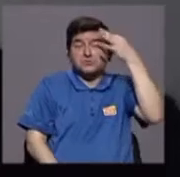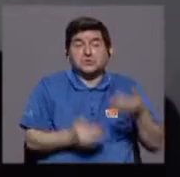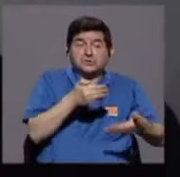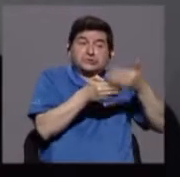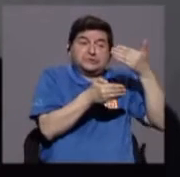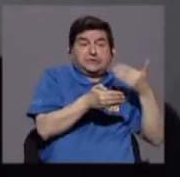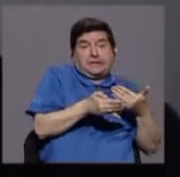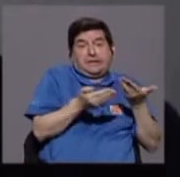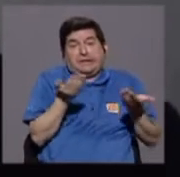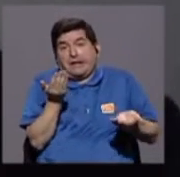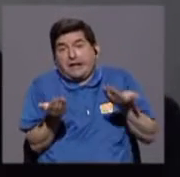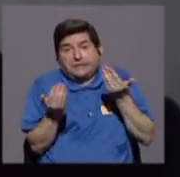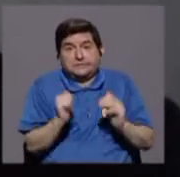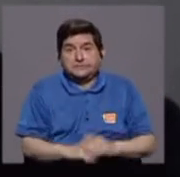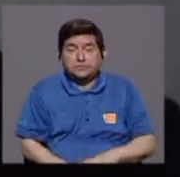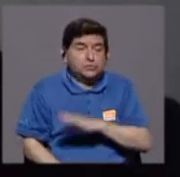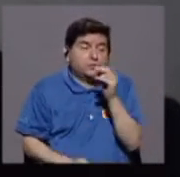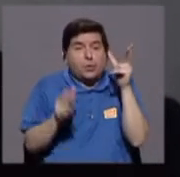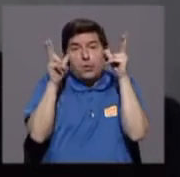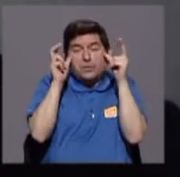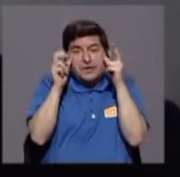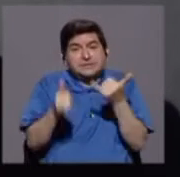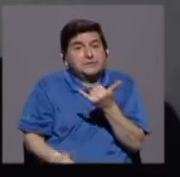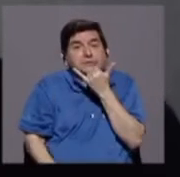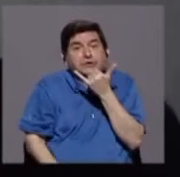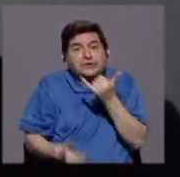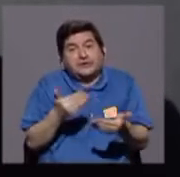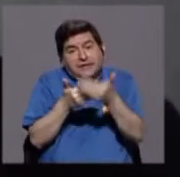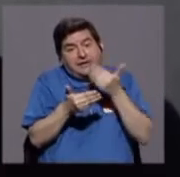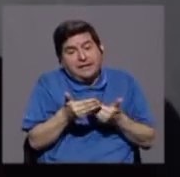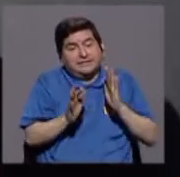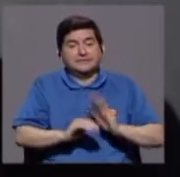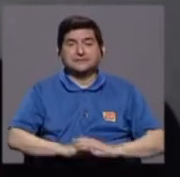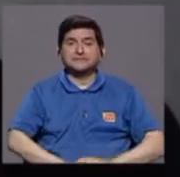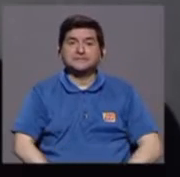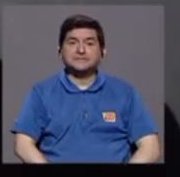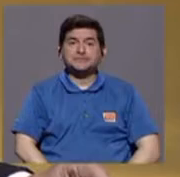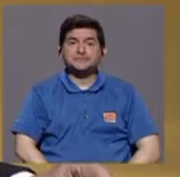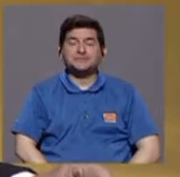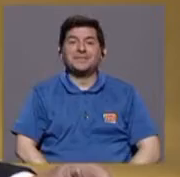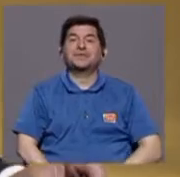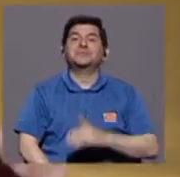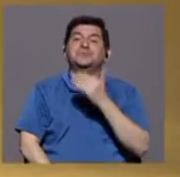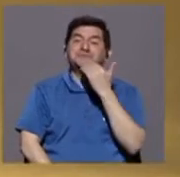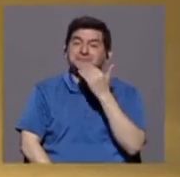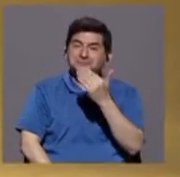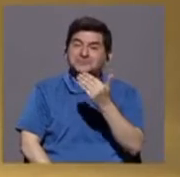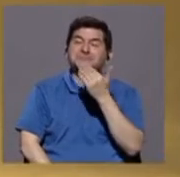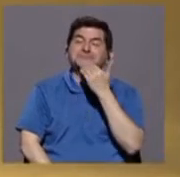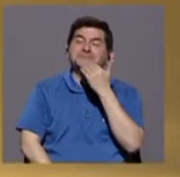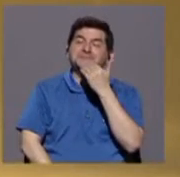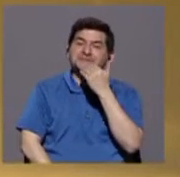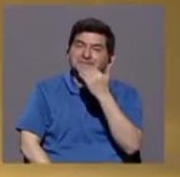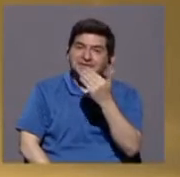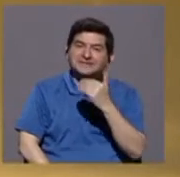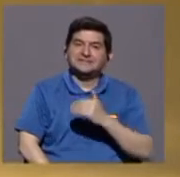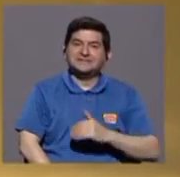o percepciones que tal vez estaban equivocadas. Pues muchas gracias